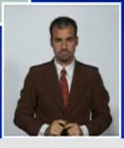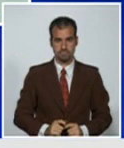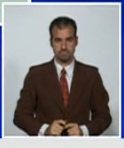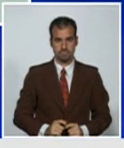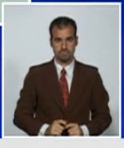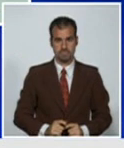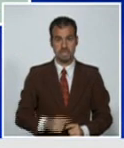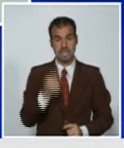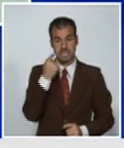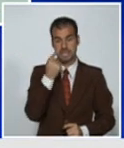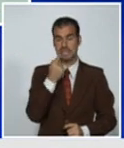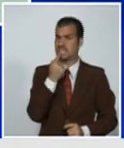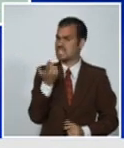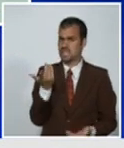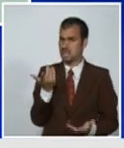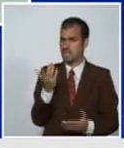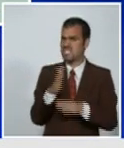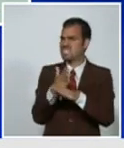este territorio